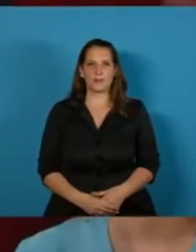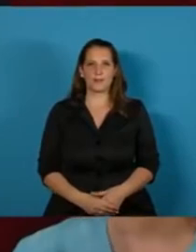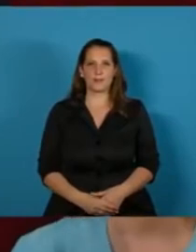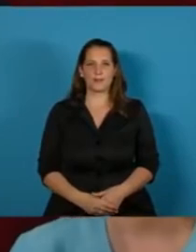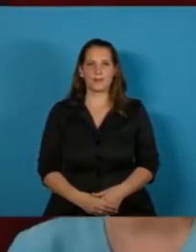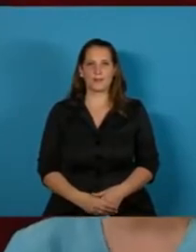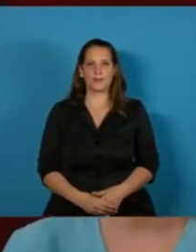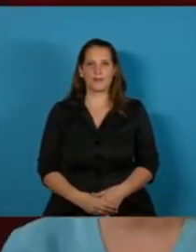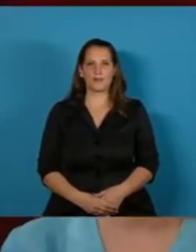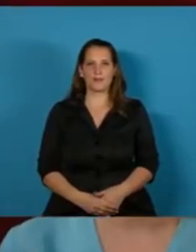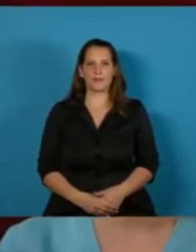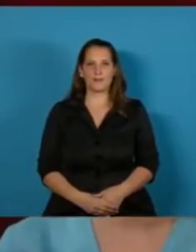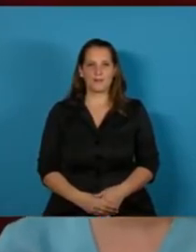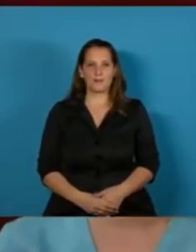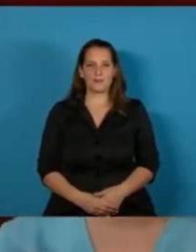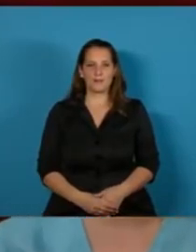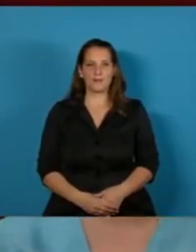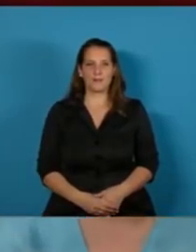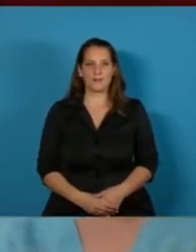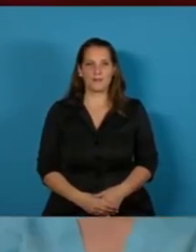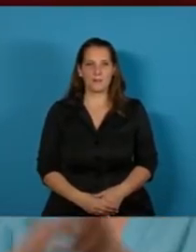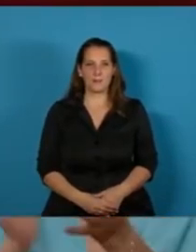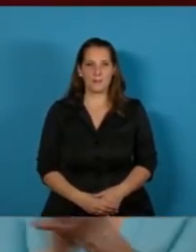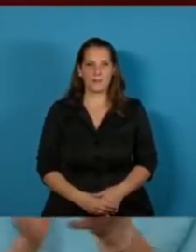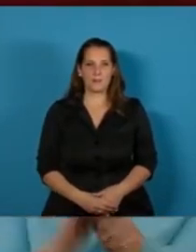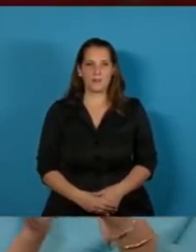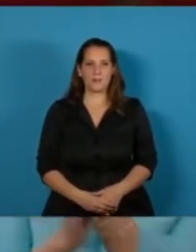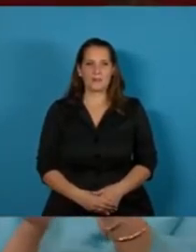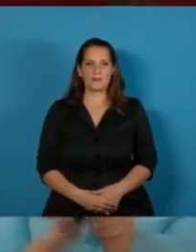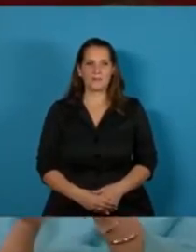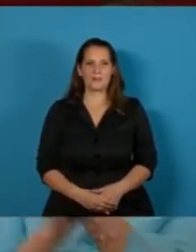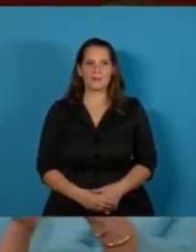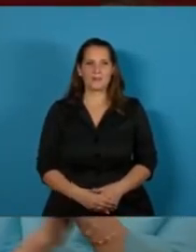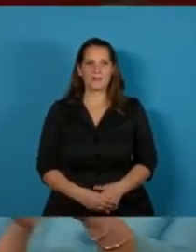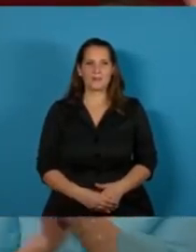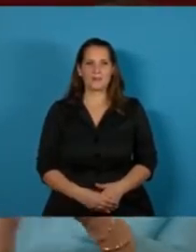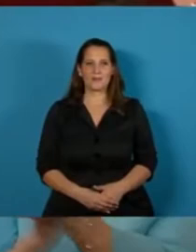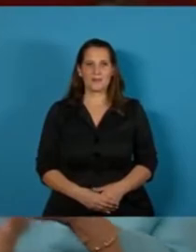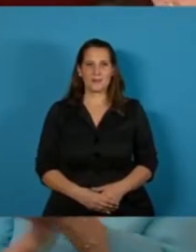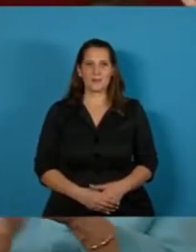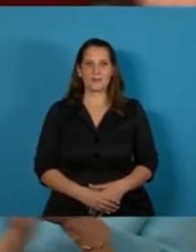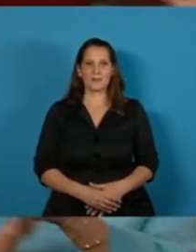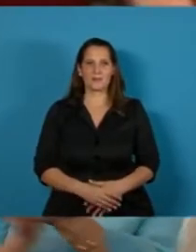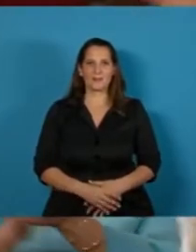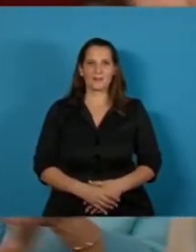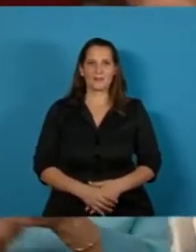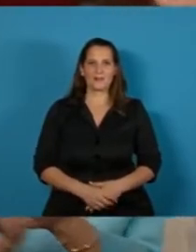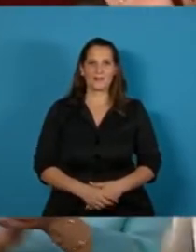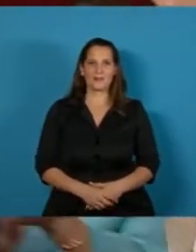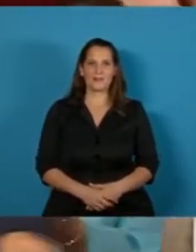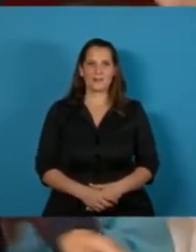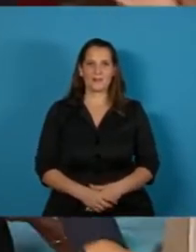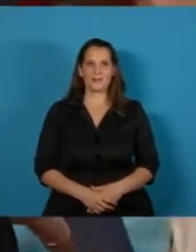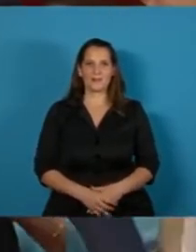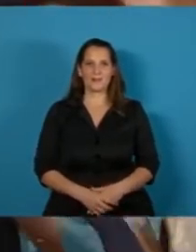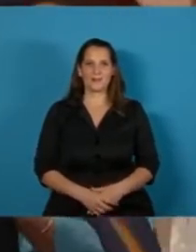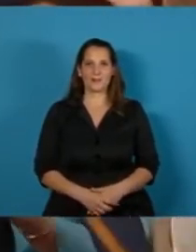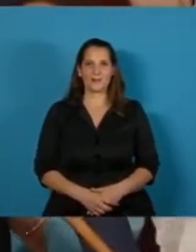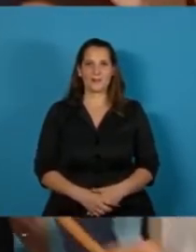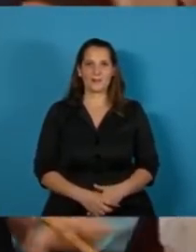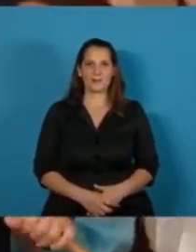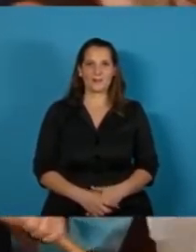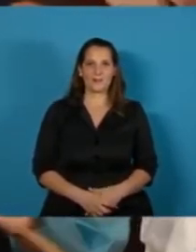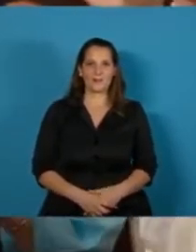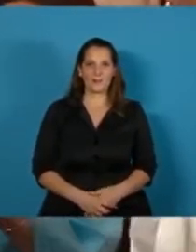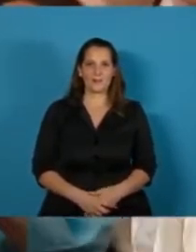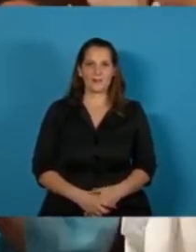Acompañado por el saliente mandatario Mauricio Macri, la entrante vicepresidenta Cristina Fernández de Kirchner y su pareja Marcela Luchetti,